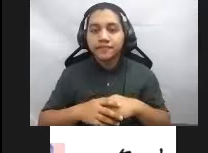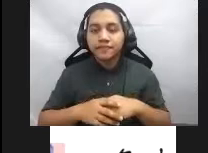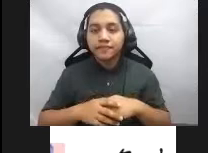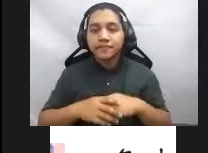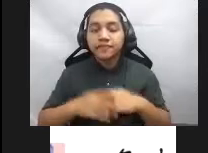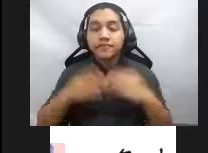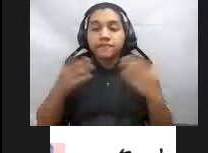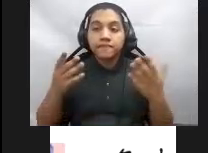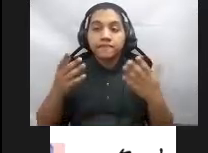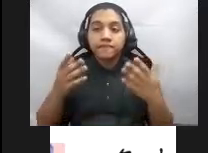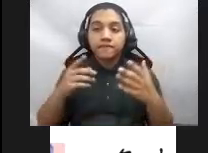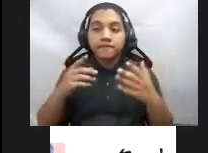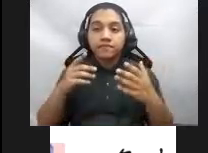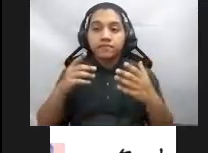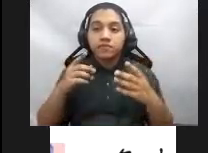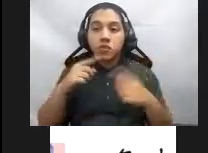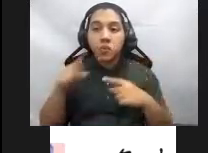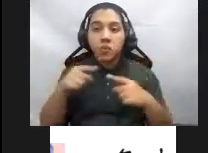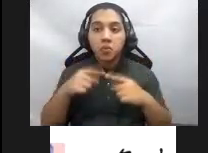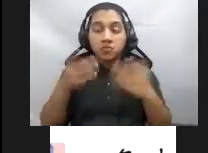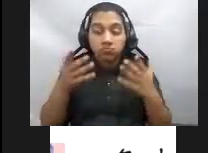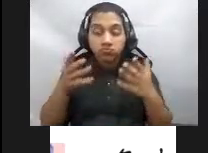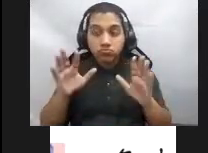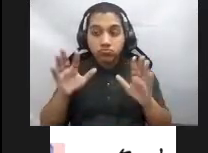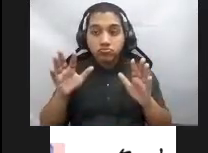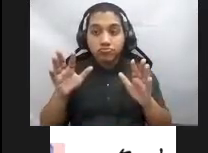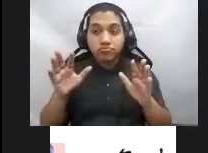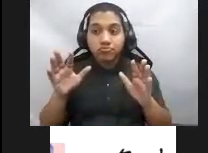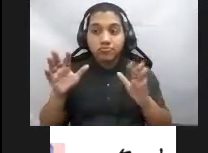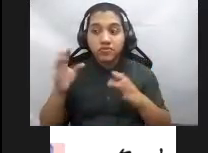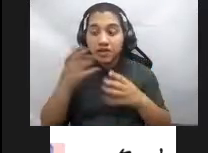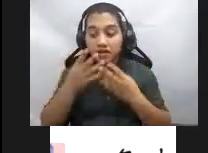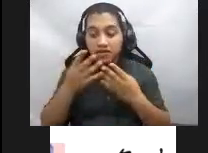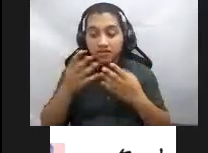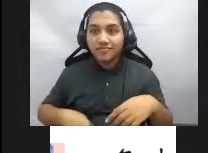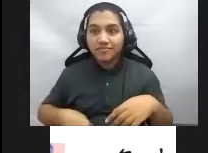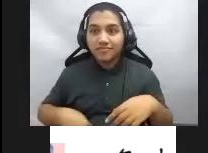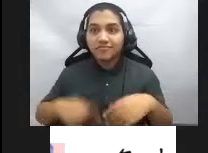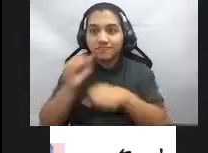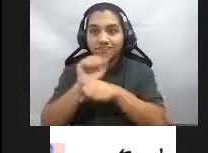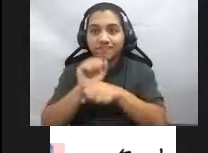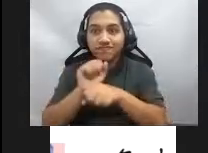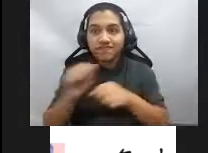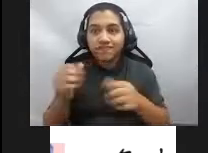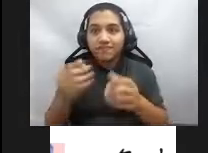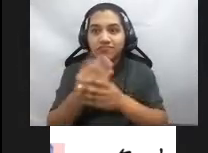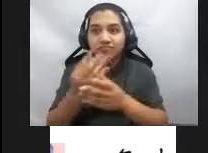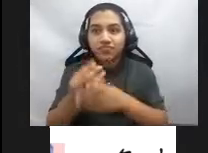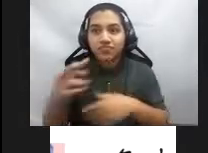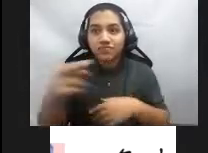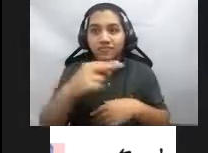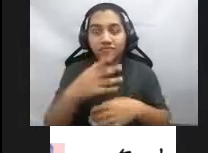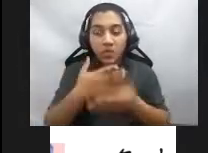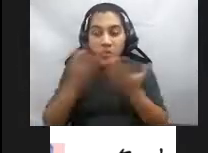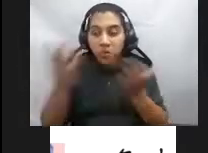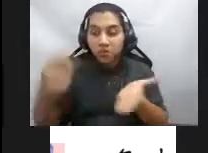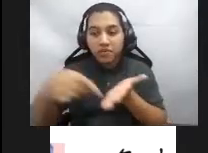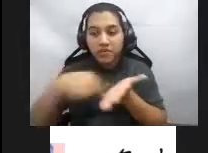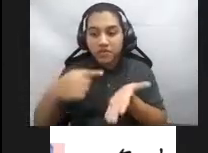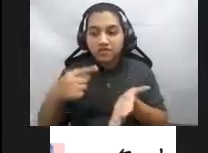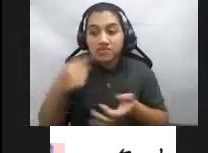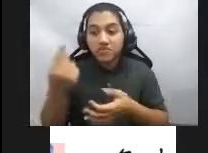fortificaciones, San Cristóbal, El Morro, todo eso, y de comunicación, pues la carretera central. Y muchos chinos llegaron